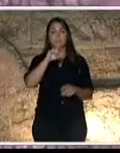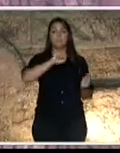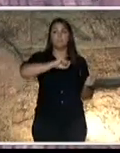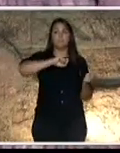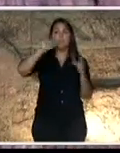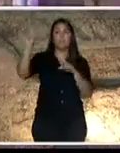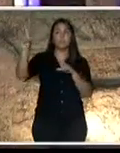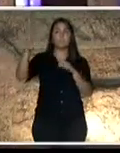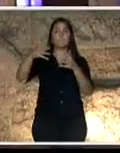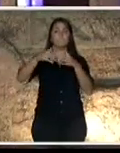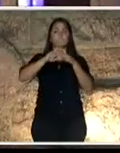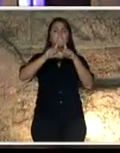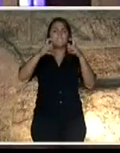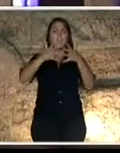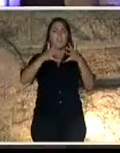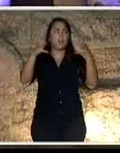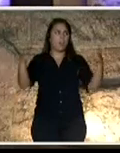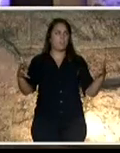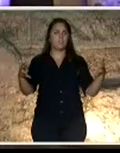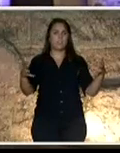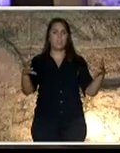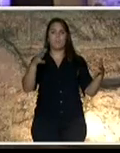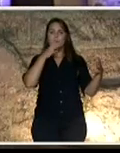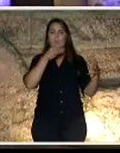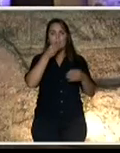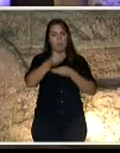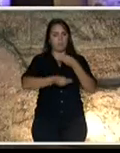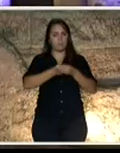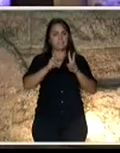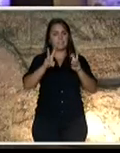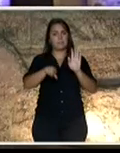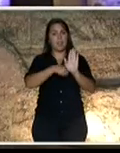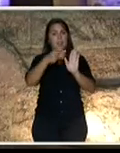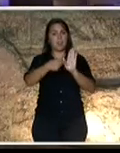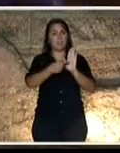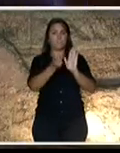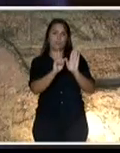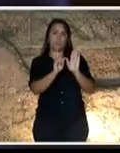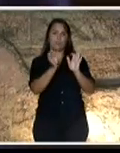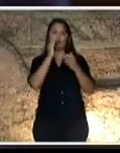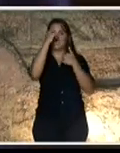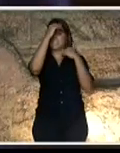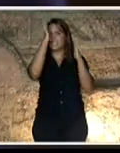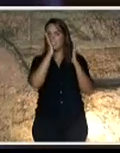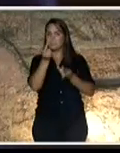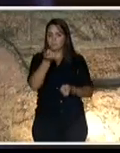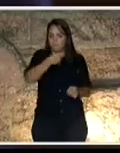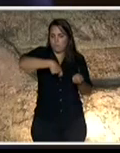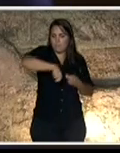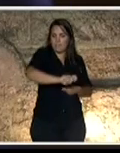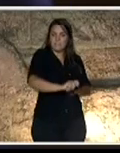Emigrantes con mayúscula, porque no cometieron actos contra la ley, ni se dedicaron a la venta ambulante